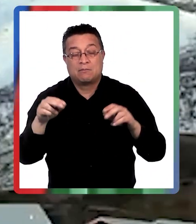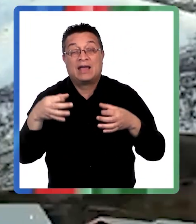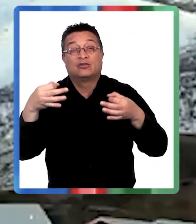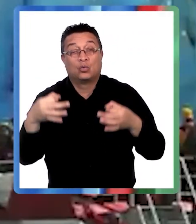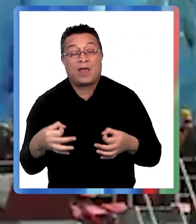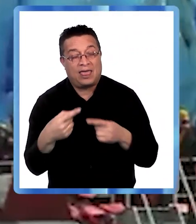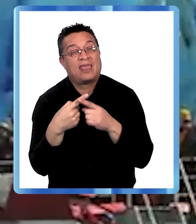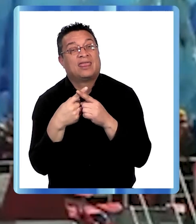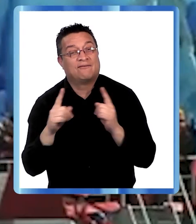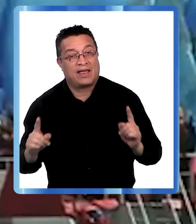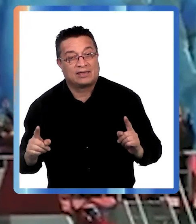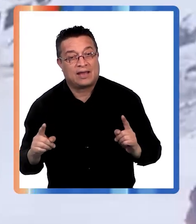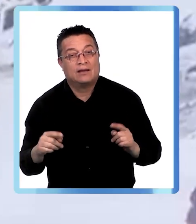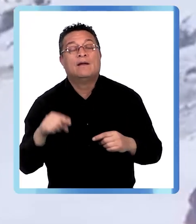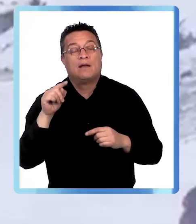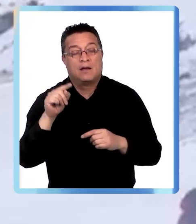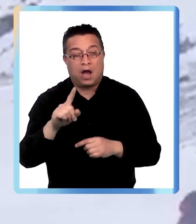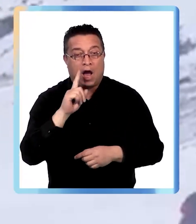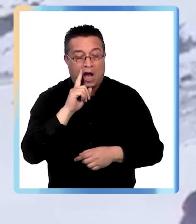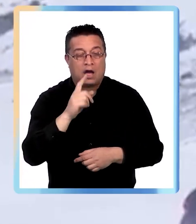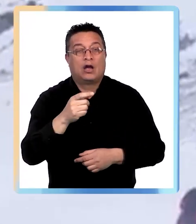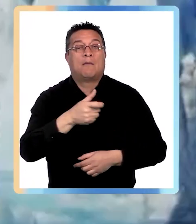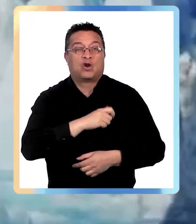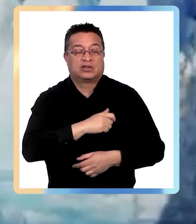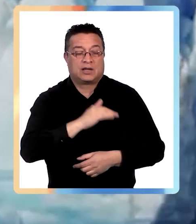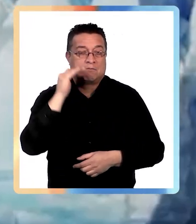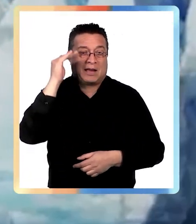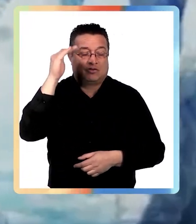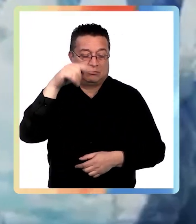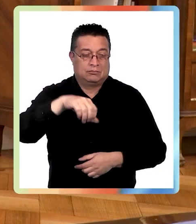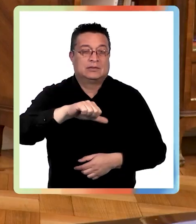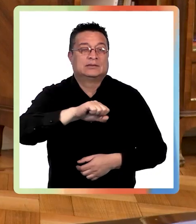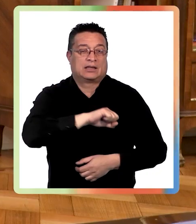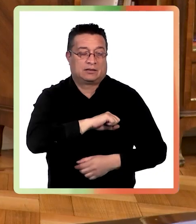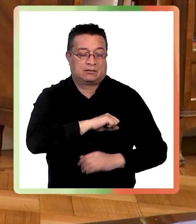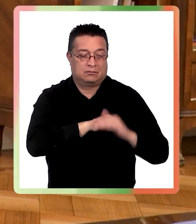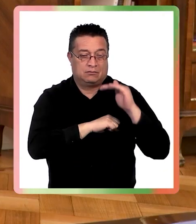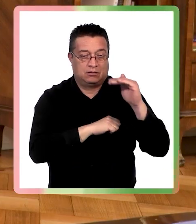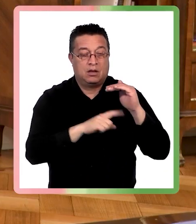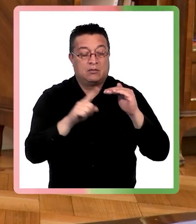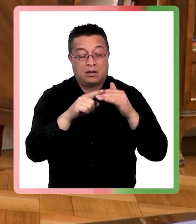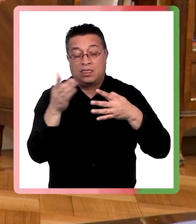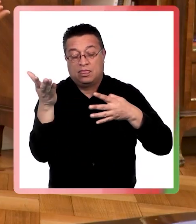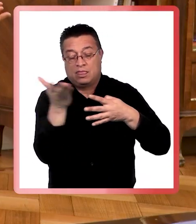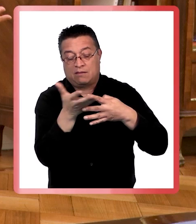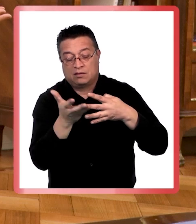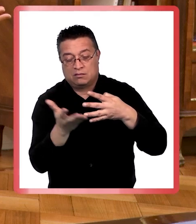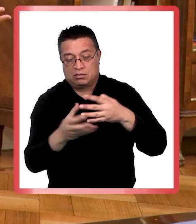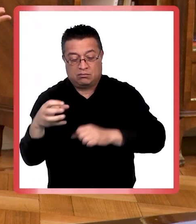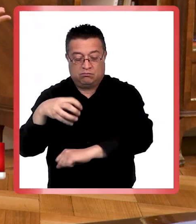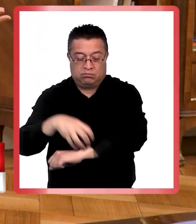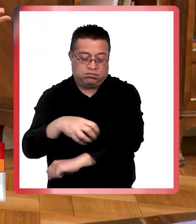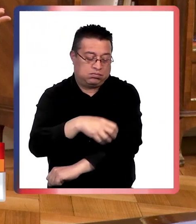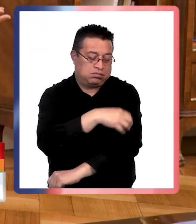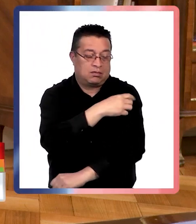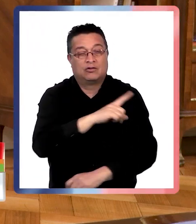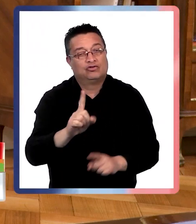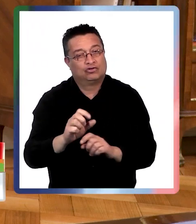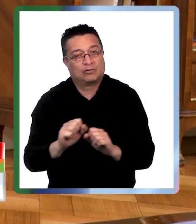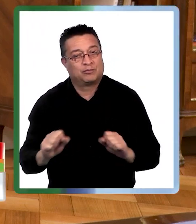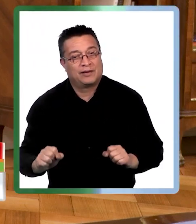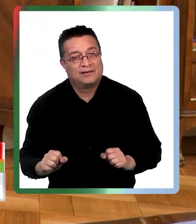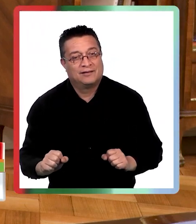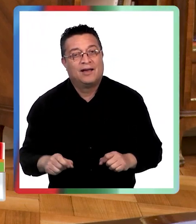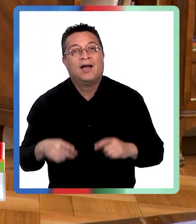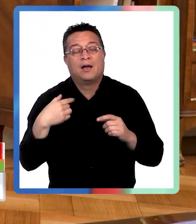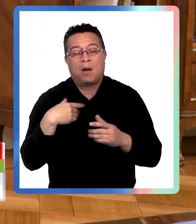seguridad. En Chile hay una policía central, no sería bueno que la dividiéramos en varias policías, no